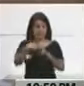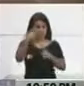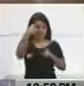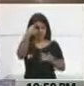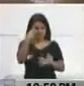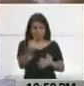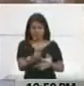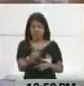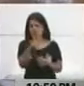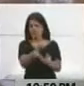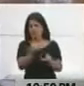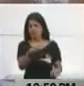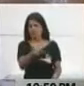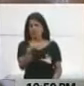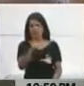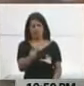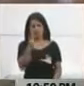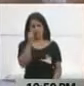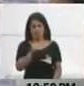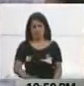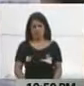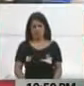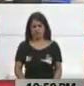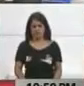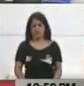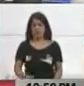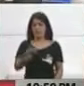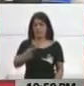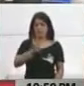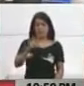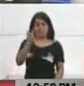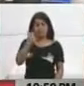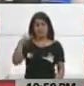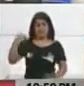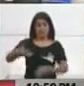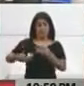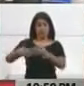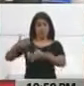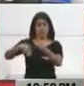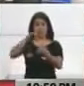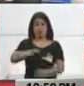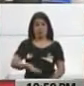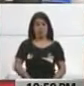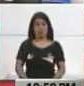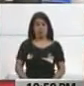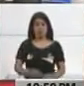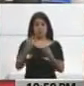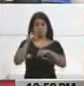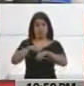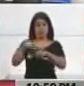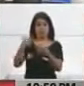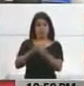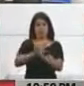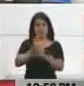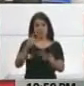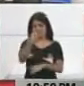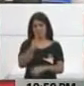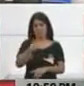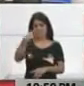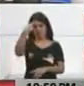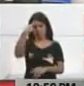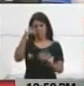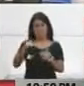un fracasado. Mire, ¿y cómo ha pasado la historia? Y después de tanto tiempo, la figura del Che Guevara es cada día más